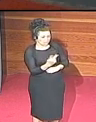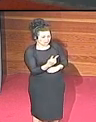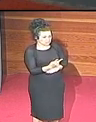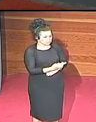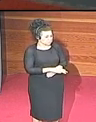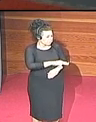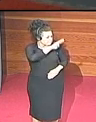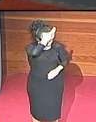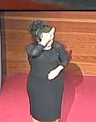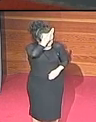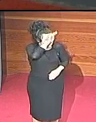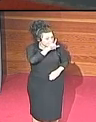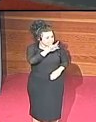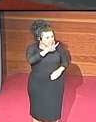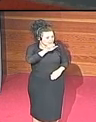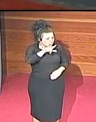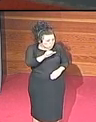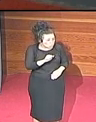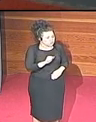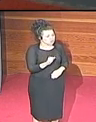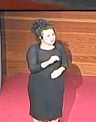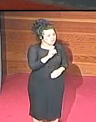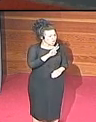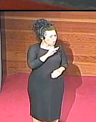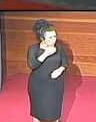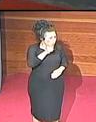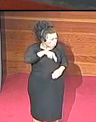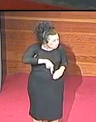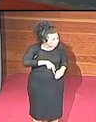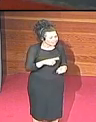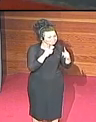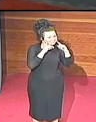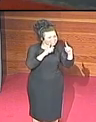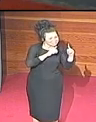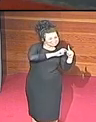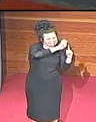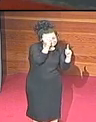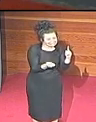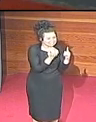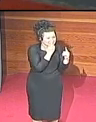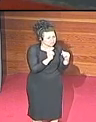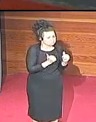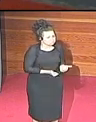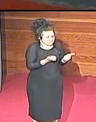Papa, Lula, Orbán, hay muchos más casos y más ejemplos.